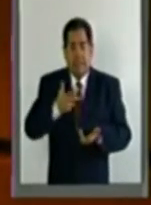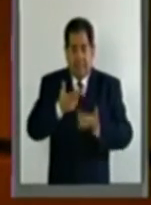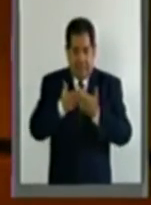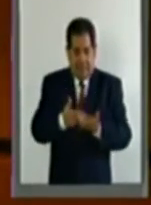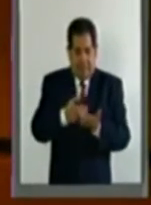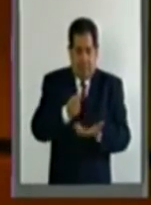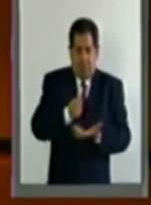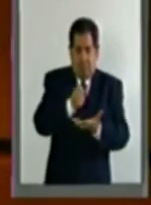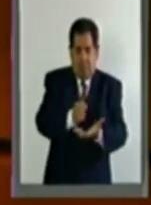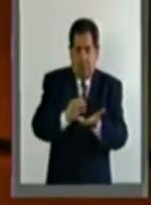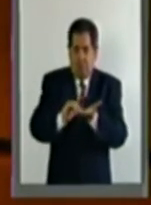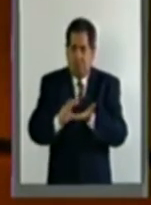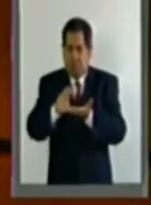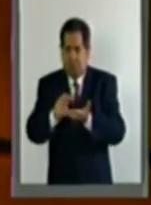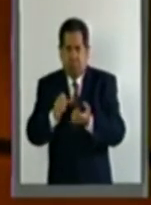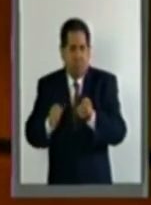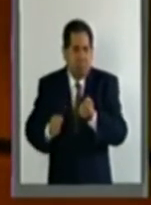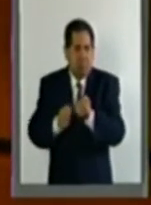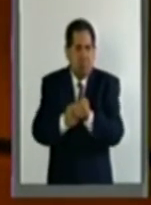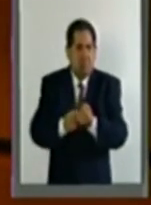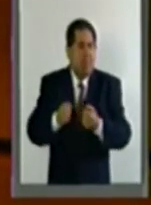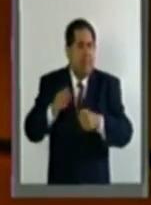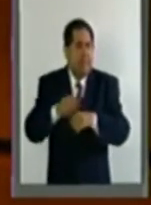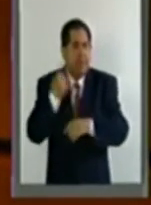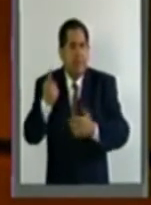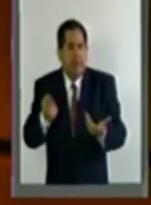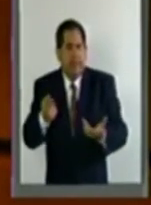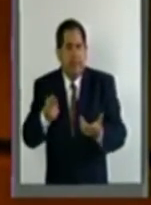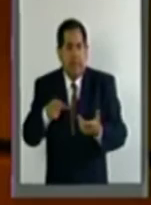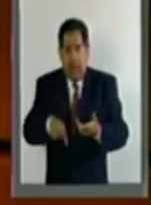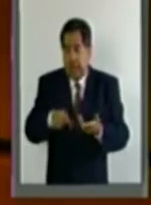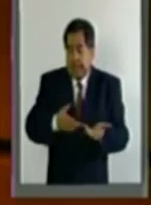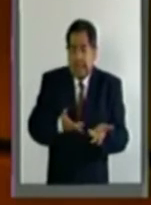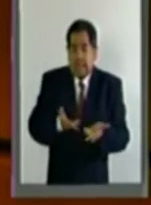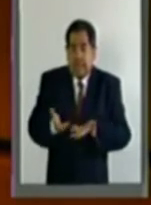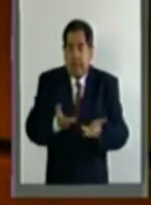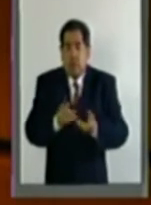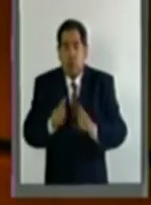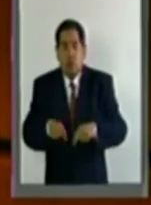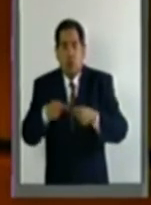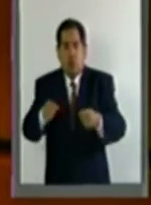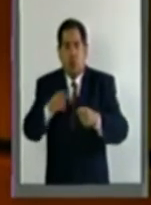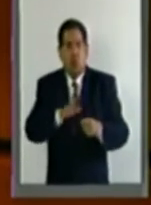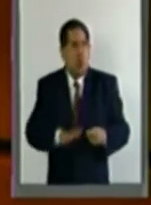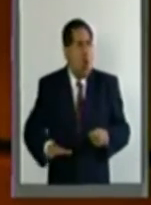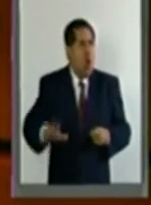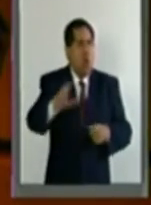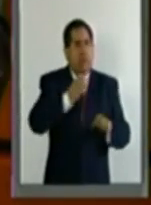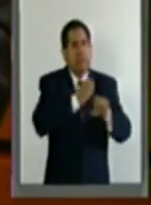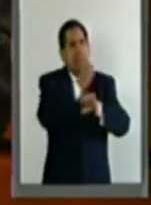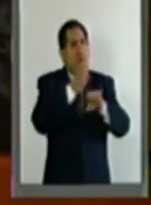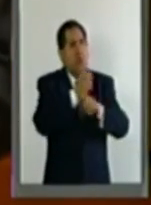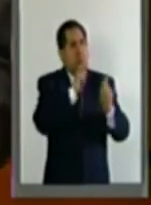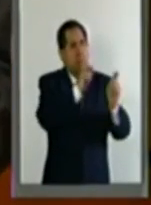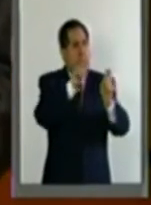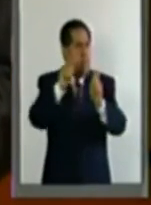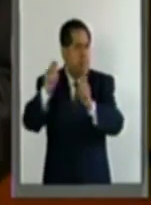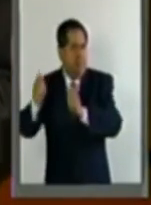de capitalidad porque le da servicios al resto de las entidades